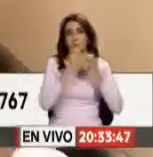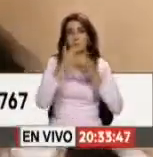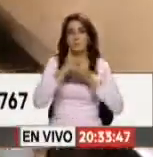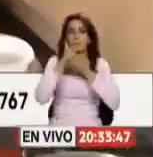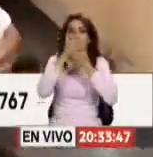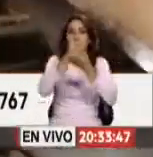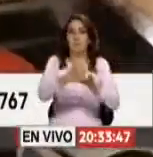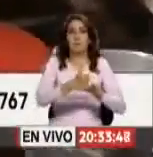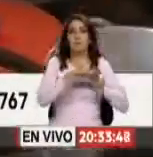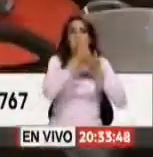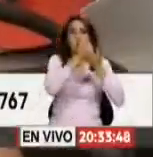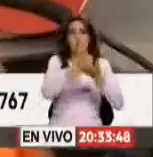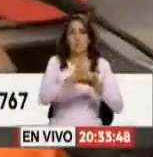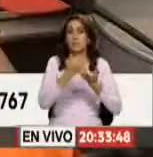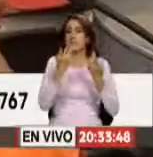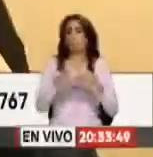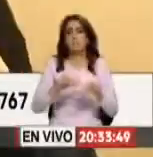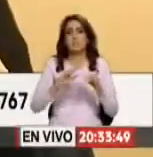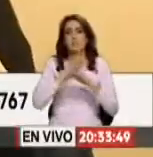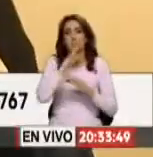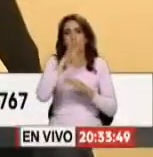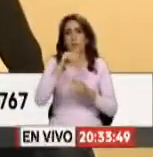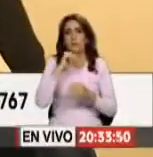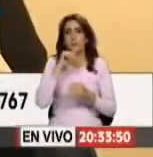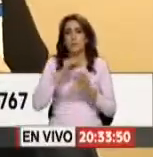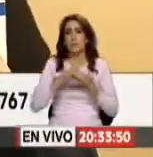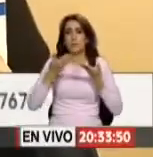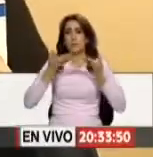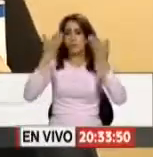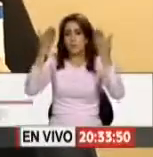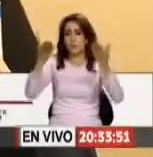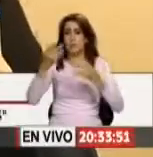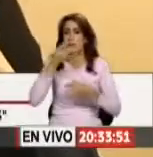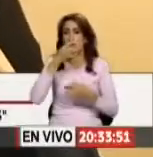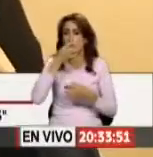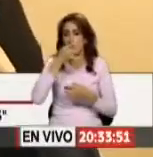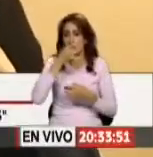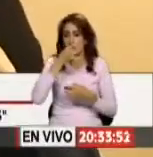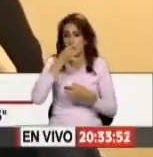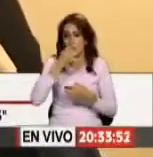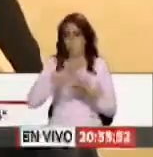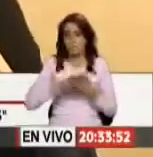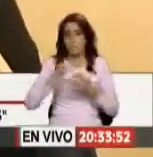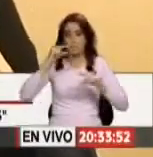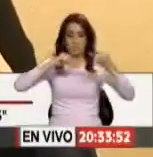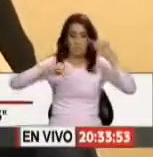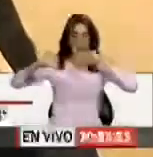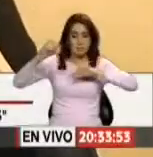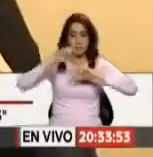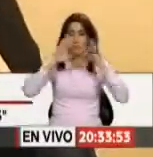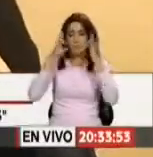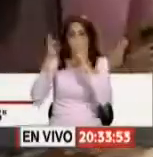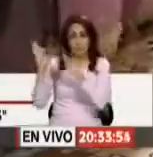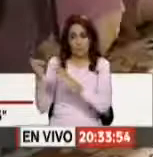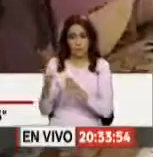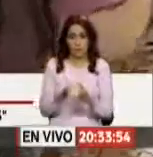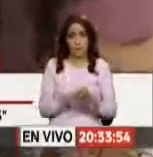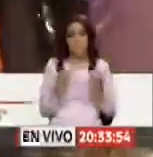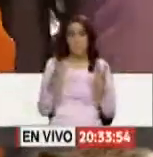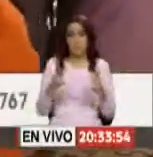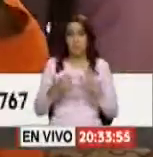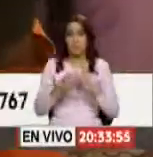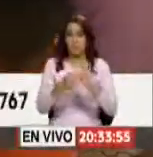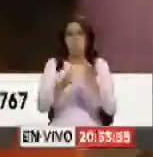ayudarla, pero dicen que no es suficiente. Reciba la medicación, el tratamiento, quimioterapias que la señora necesita. Ante el